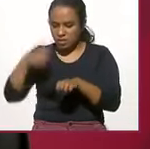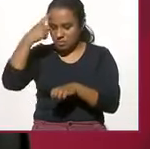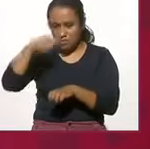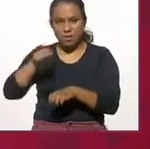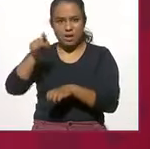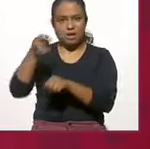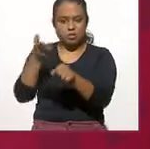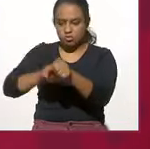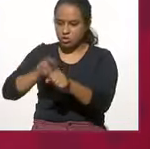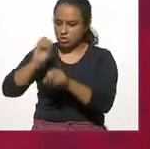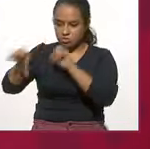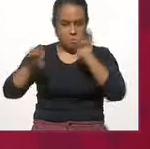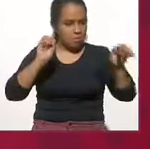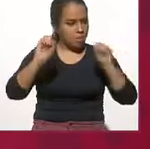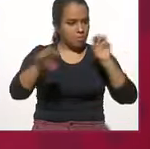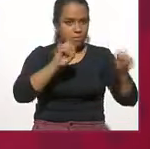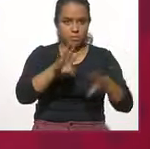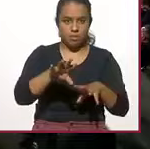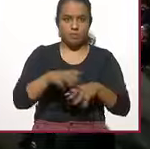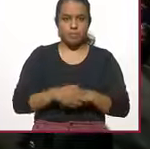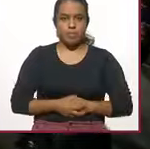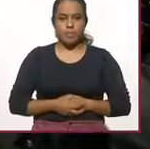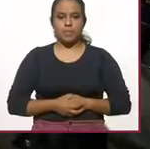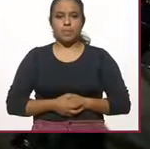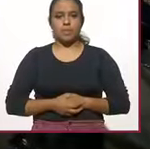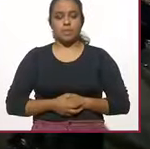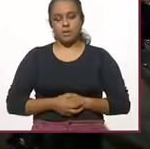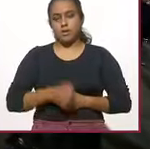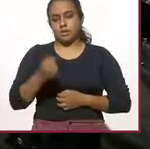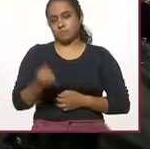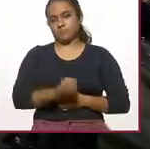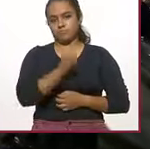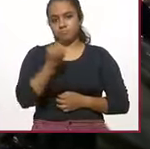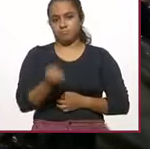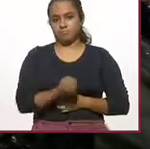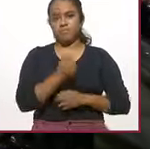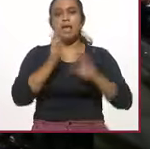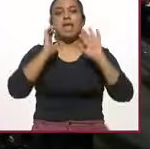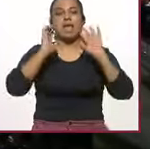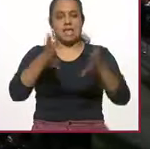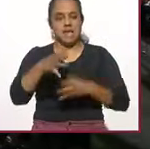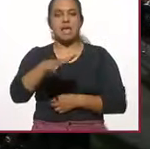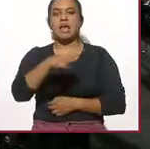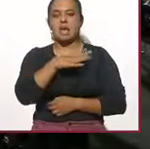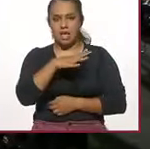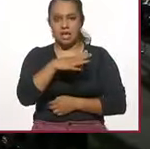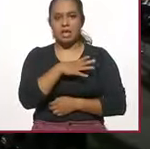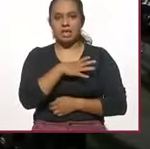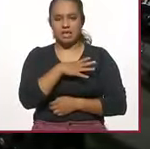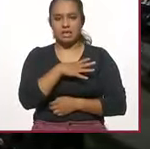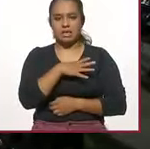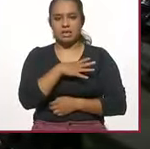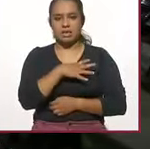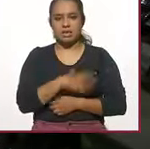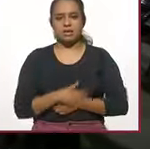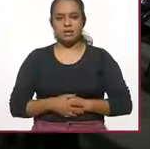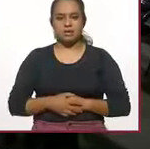en hospitales públicos. Afortunadamente ya existe una